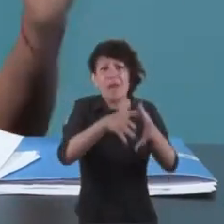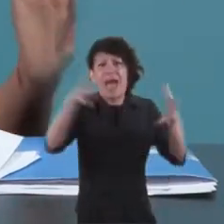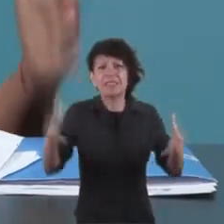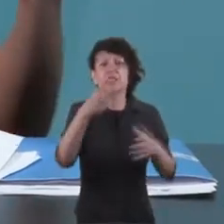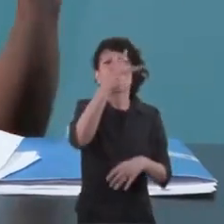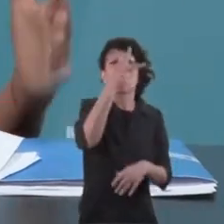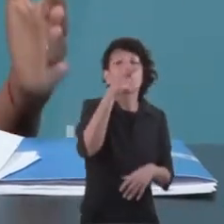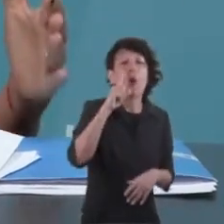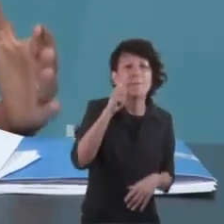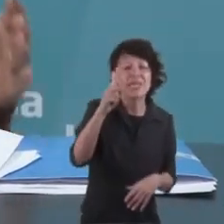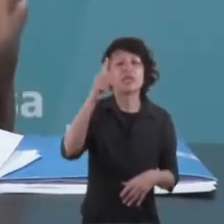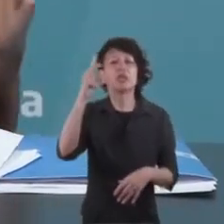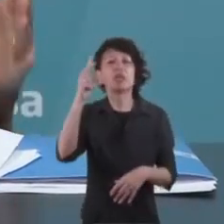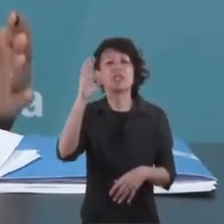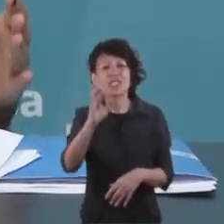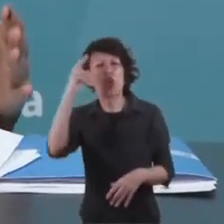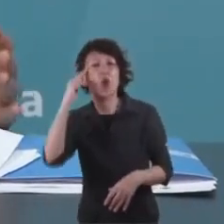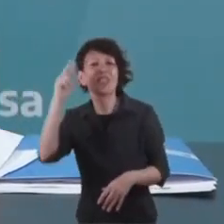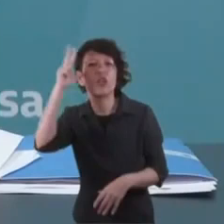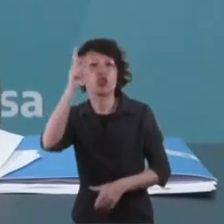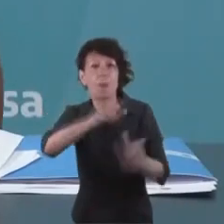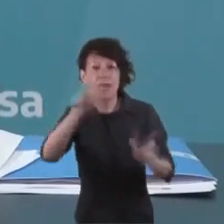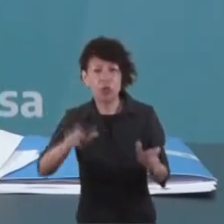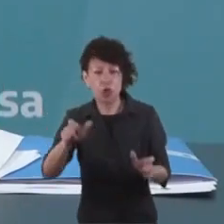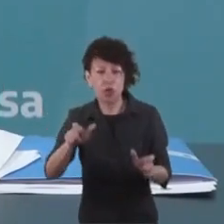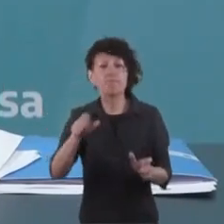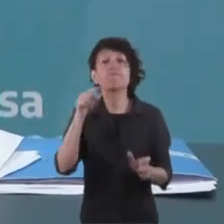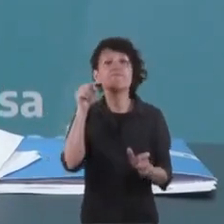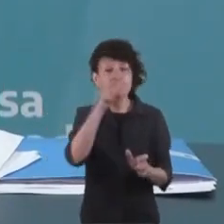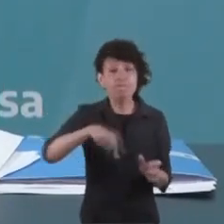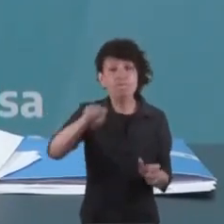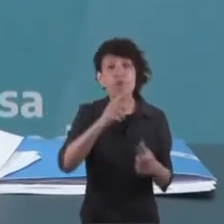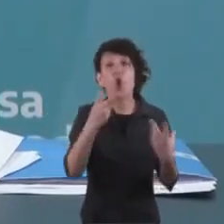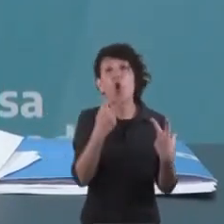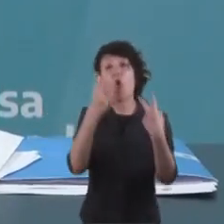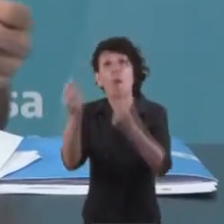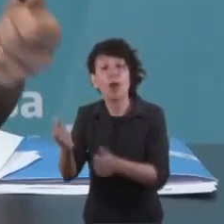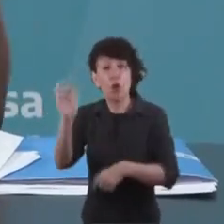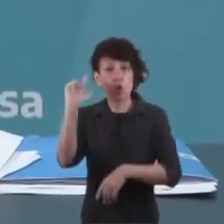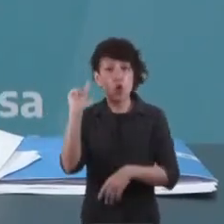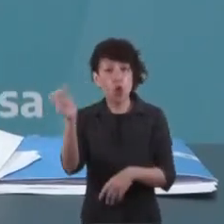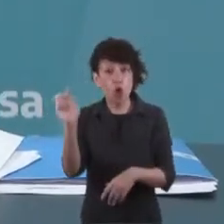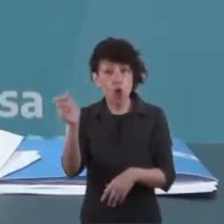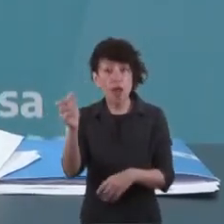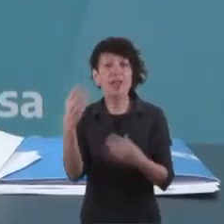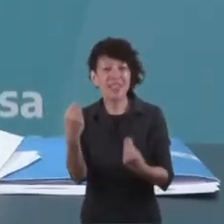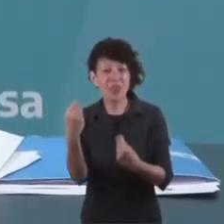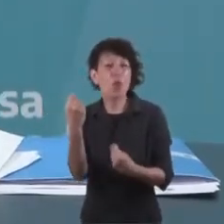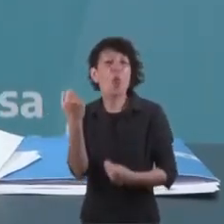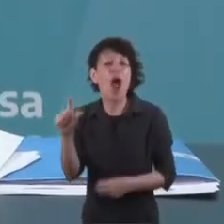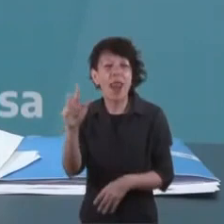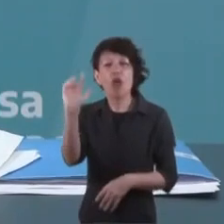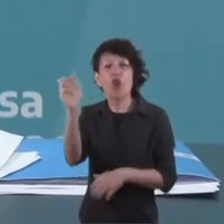2098 personas que han accedido a la compra de billete moneda extranjera en la categoría dólar